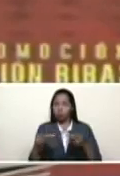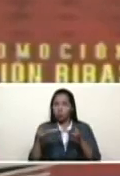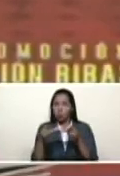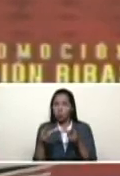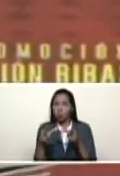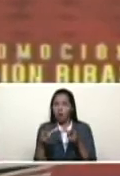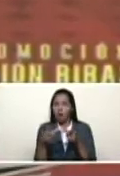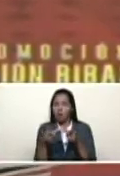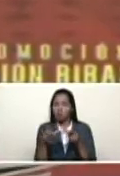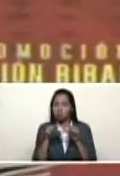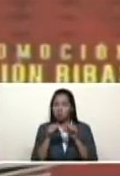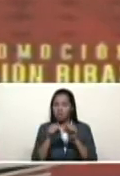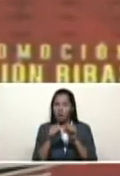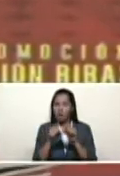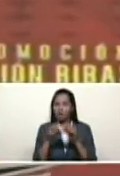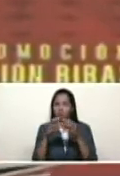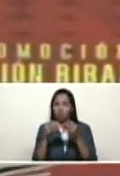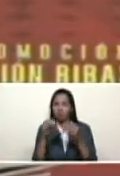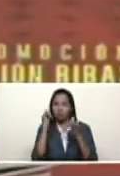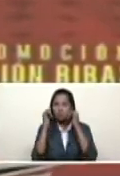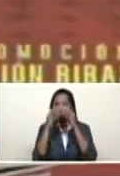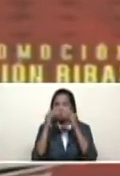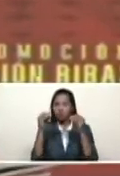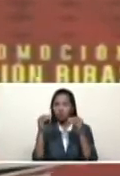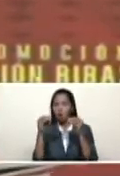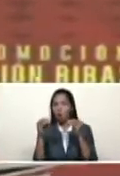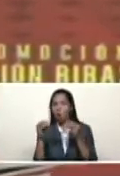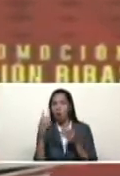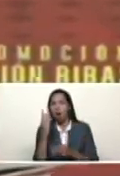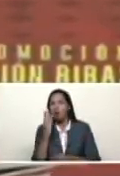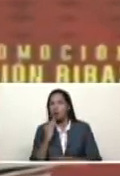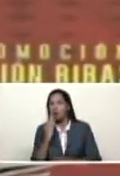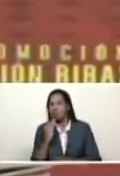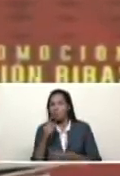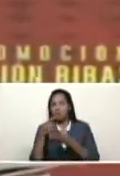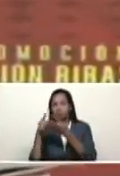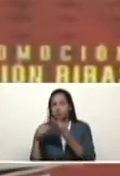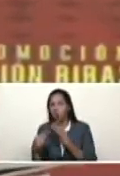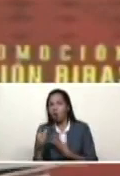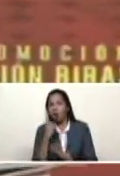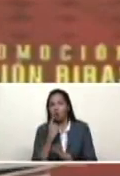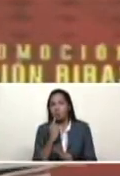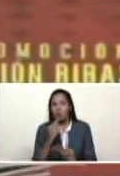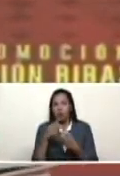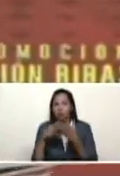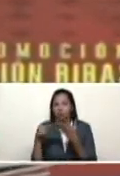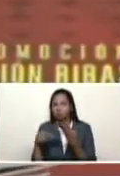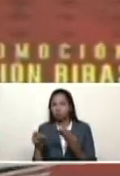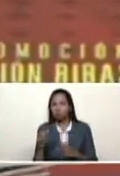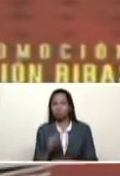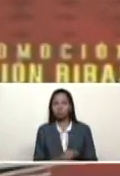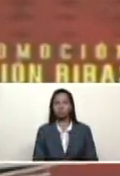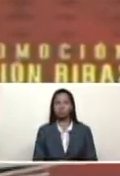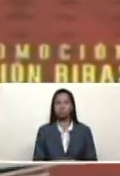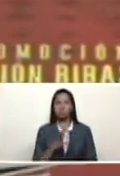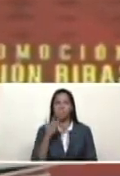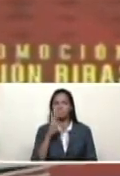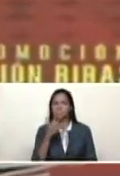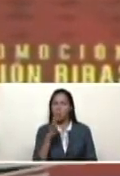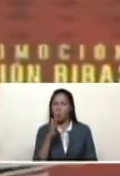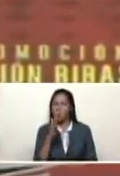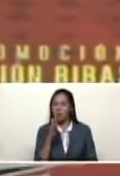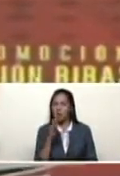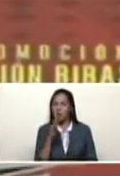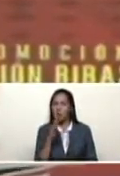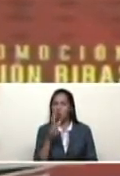reforma que lo que es comuna. ¿De qué año a qué año estuvo esa cumbre? Ese cumbe duró exactamente. No,